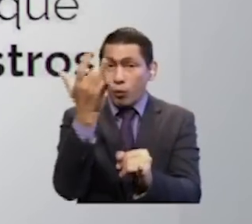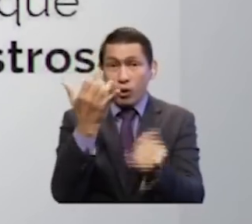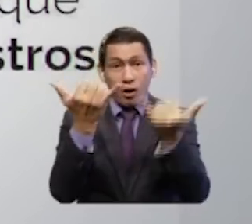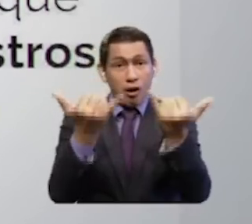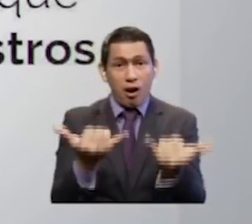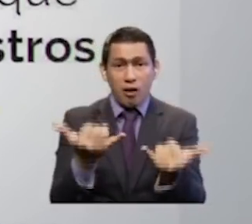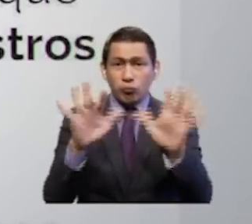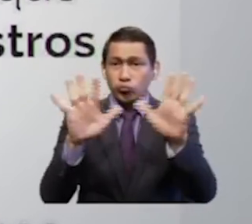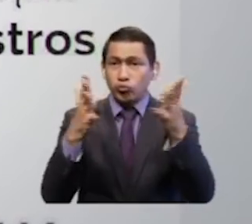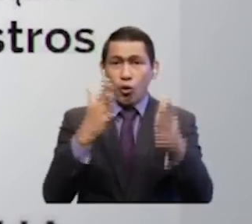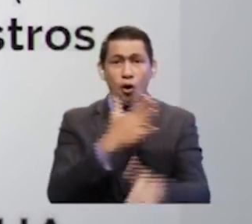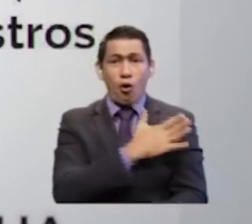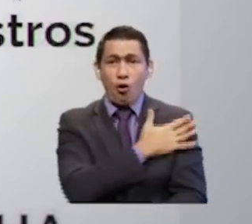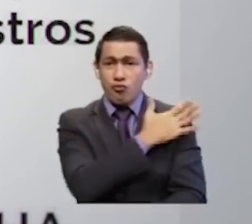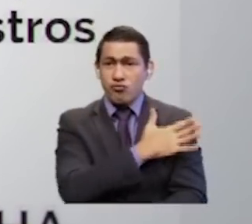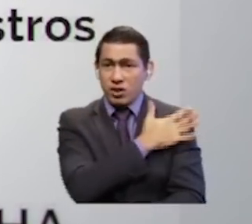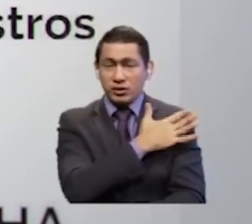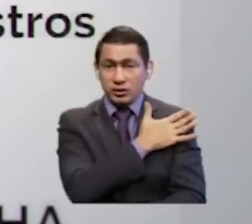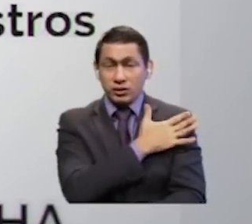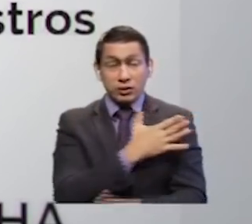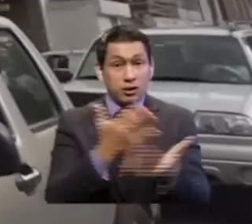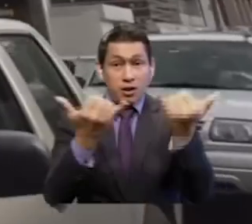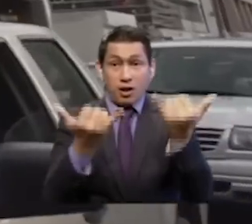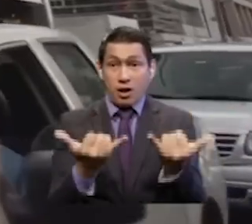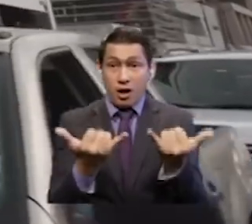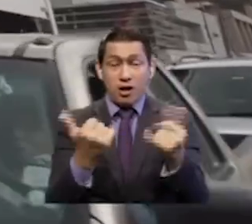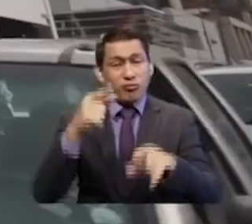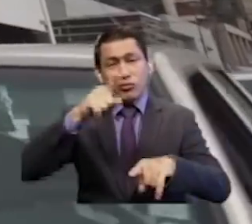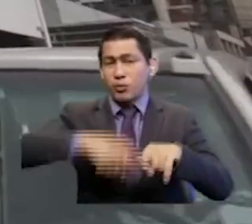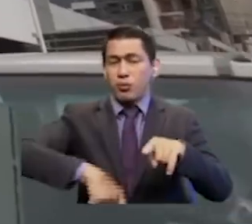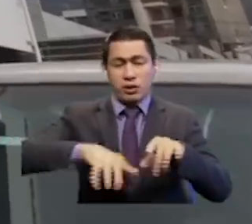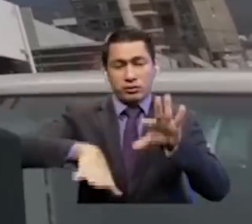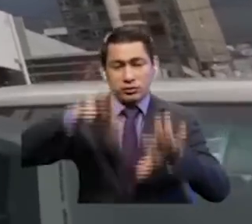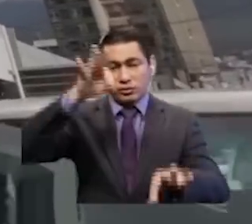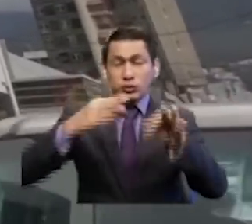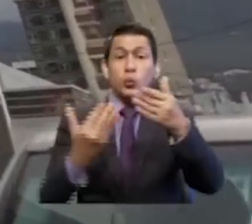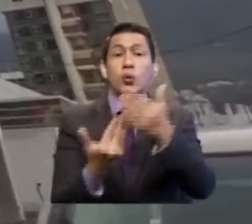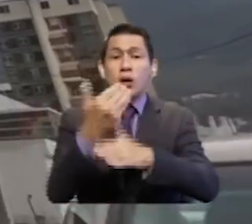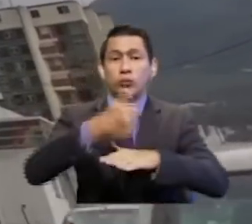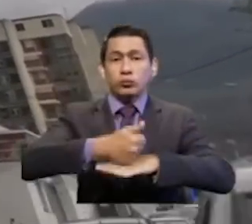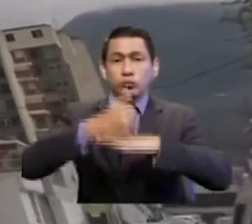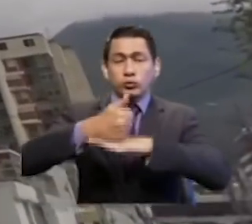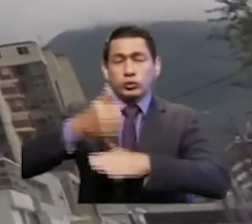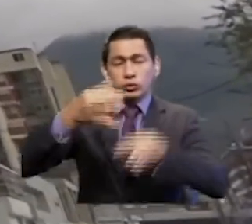garantías necesarias para seleccionar a los nuevos magistrados de forma idónea.